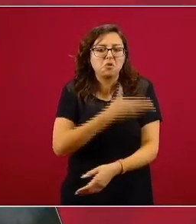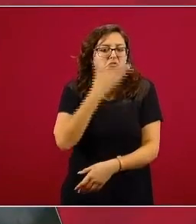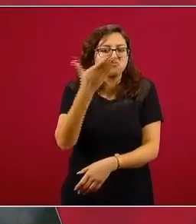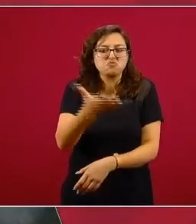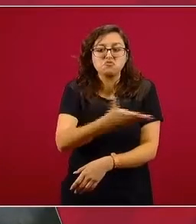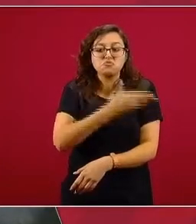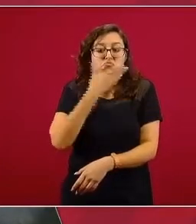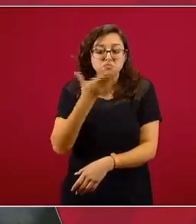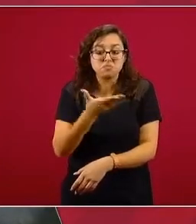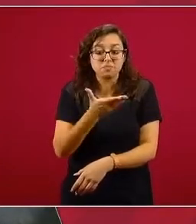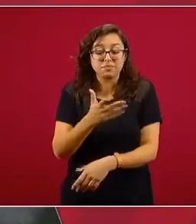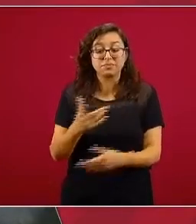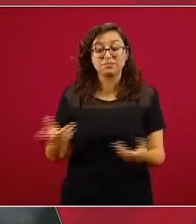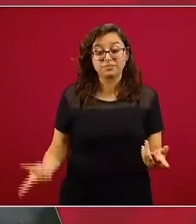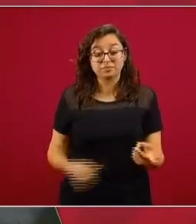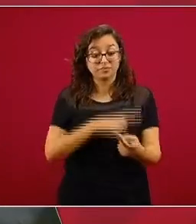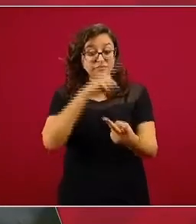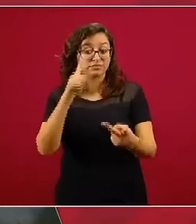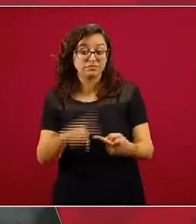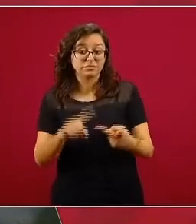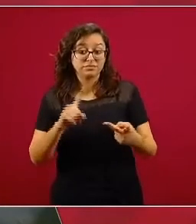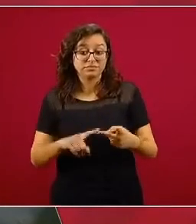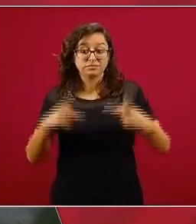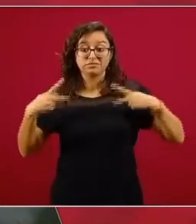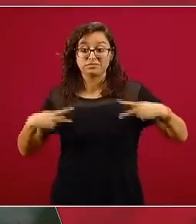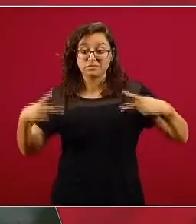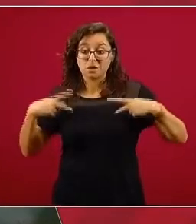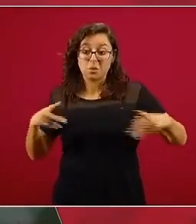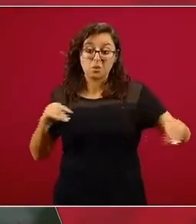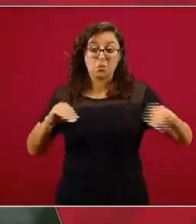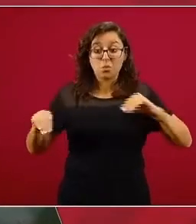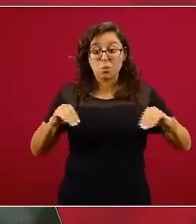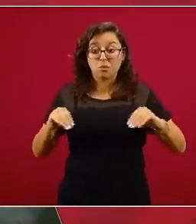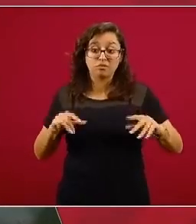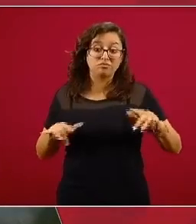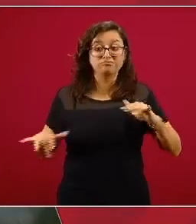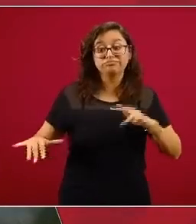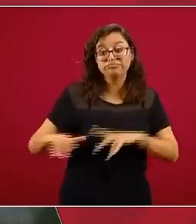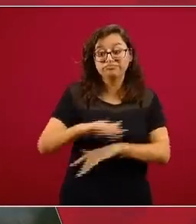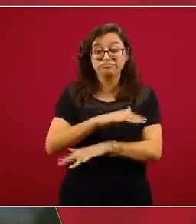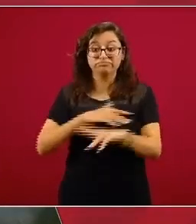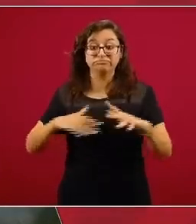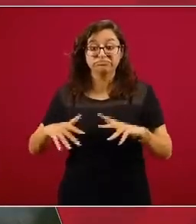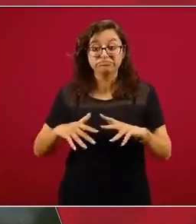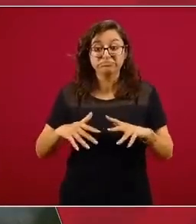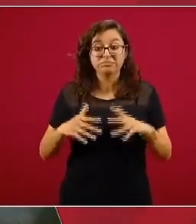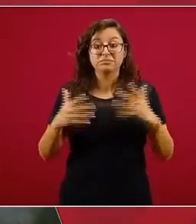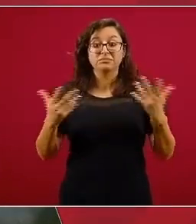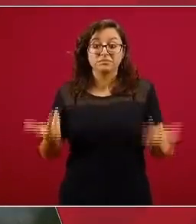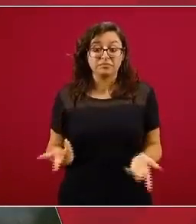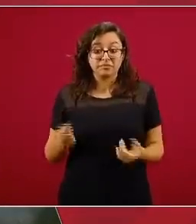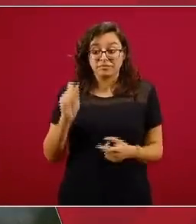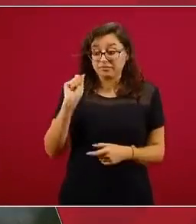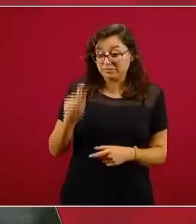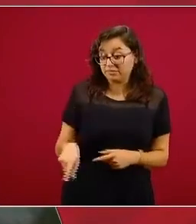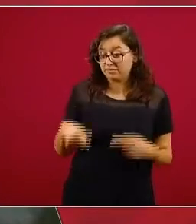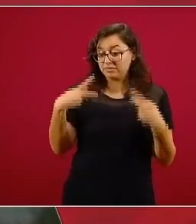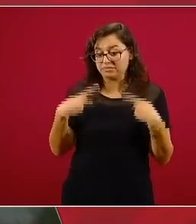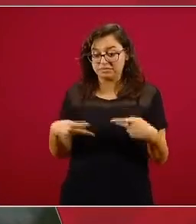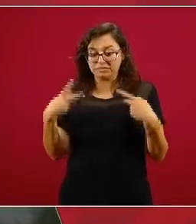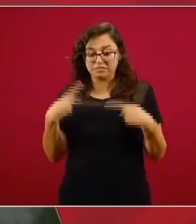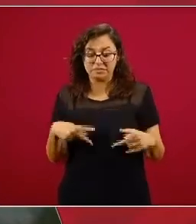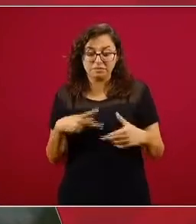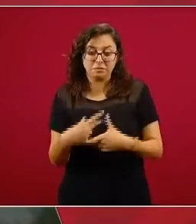Y el segundo elemento es la movilidad de las personas. Si las personas, el mismo número de personas, incluso con la misma